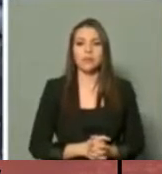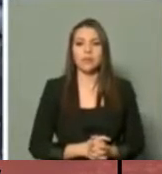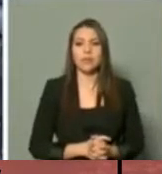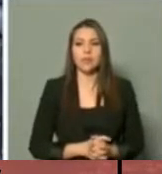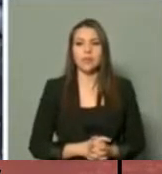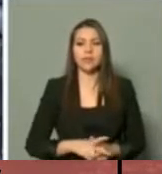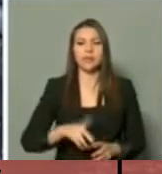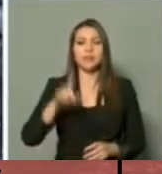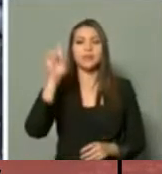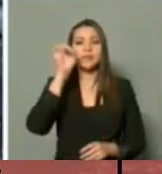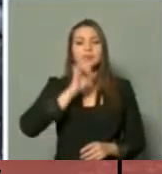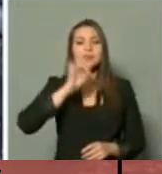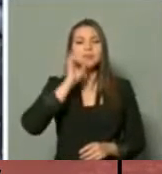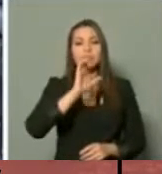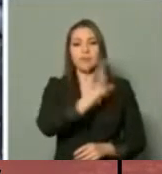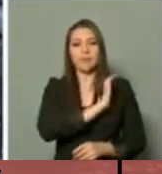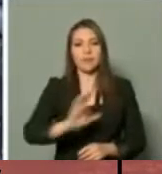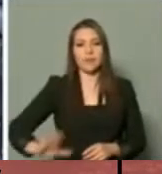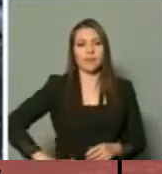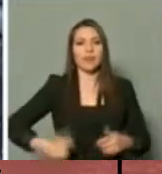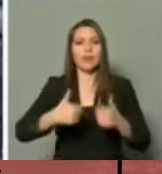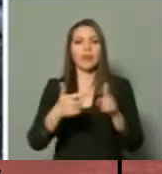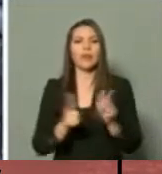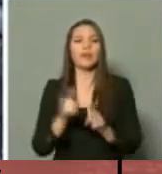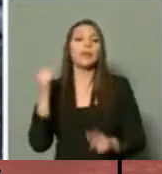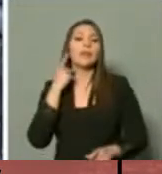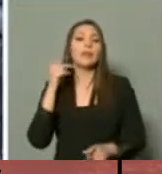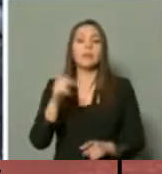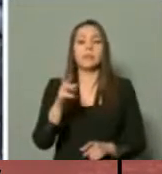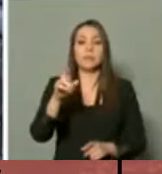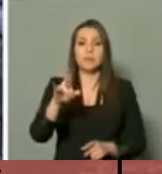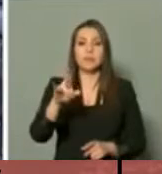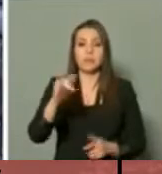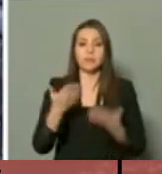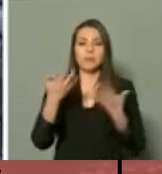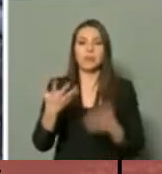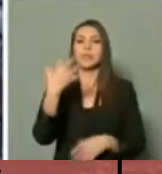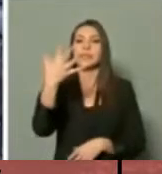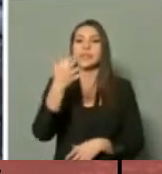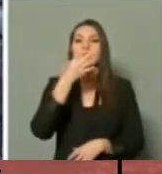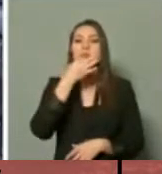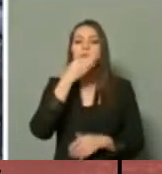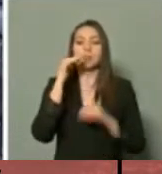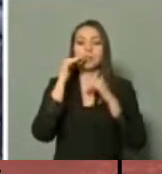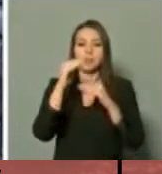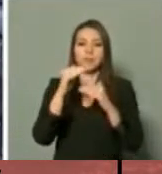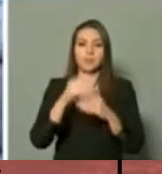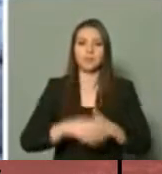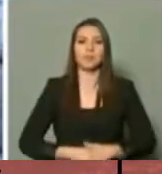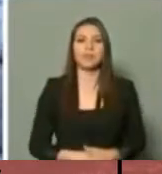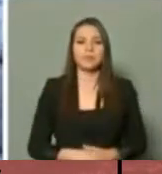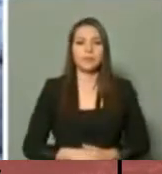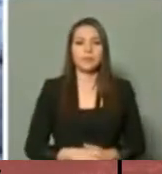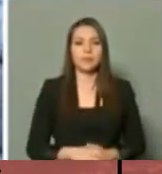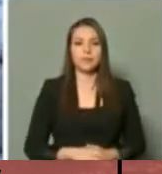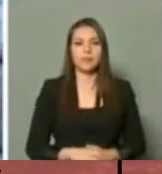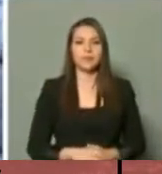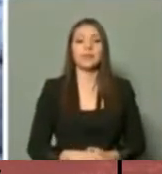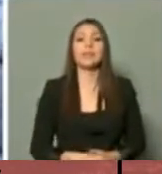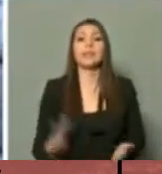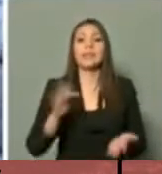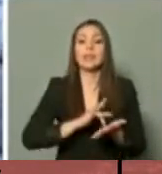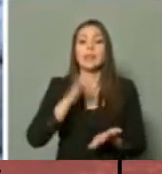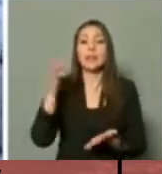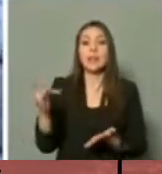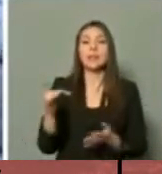La candidata del Partido Revolucionario Institucional tiene la palabra. Aún tiene 5 minutos en su bolsa de tiempo. Adelante. Le agradezco. Cuando